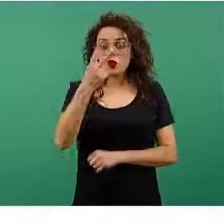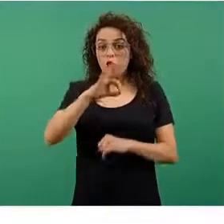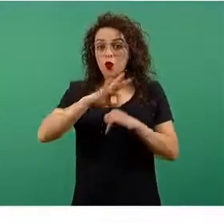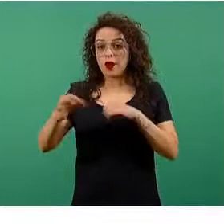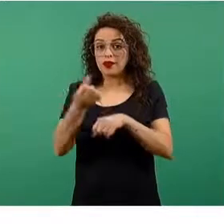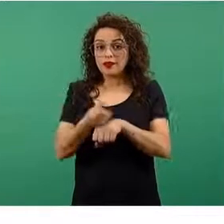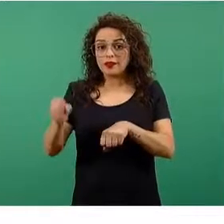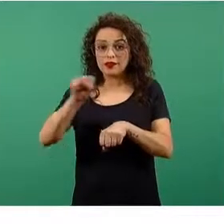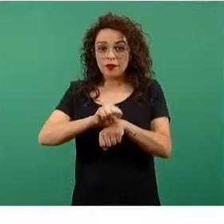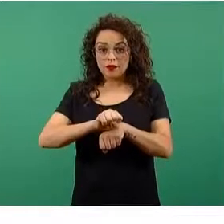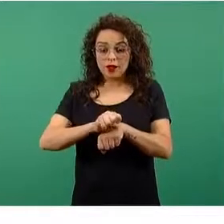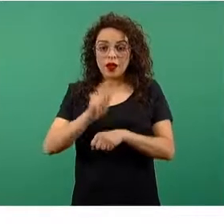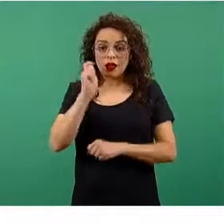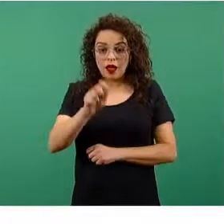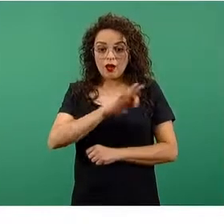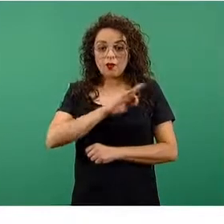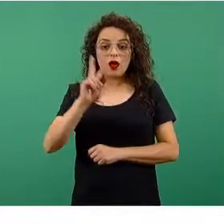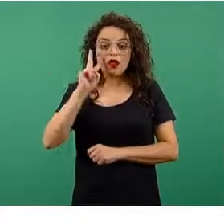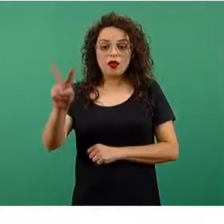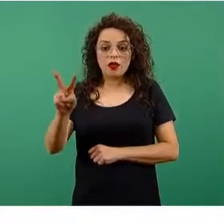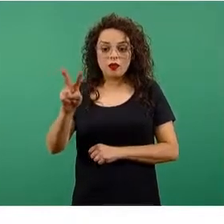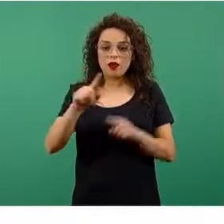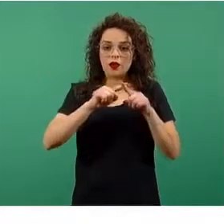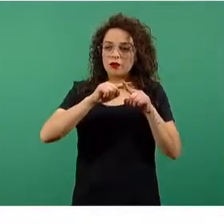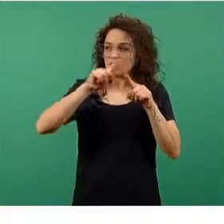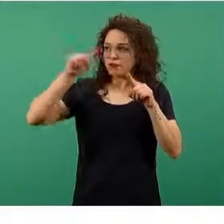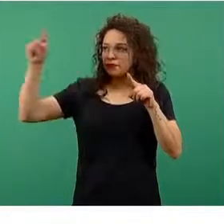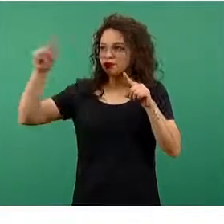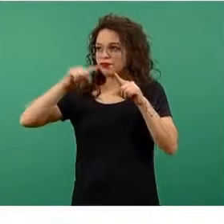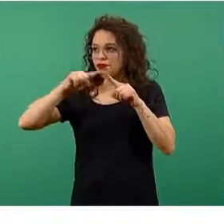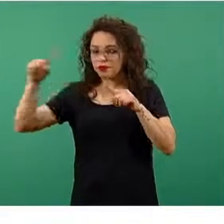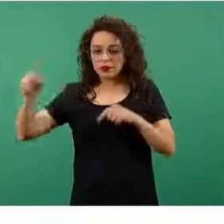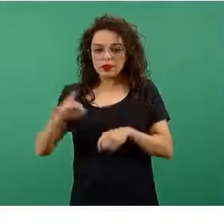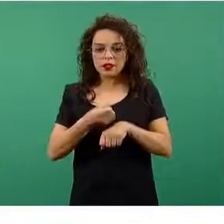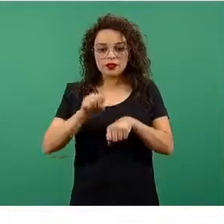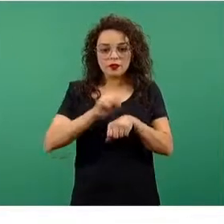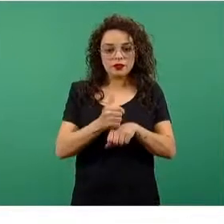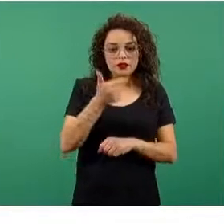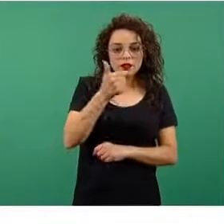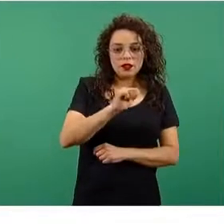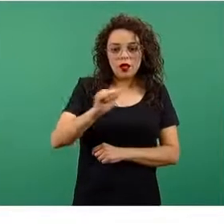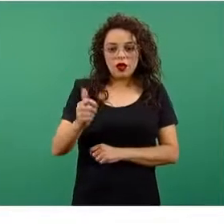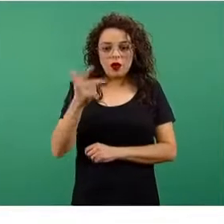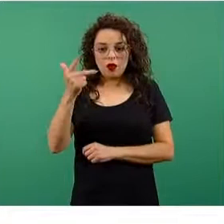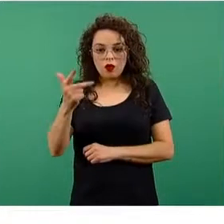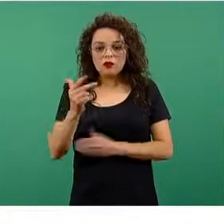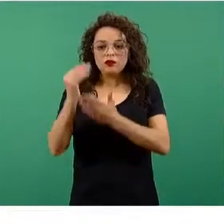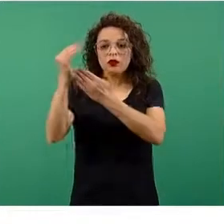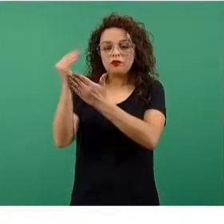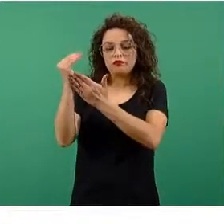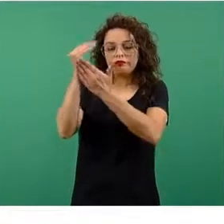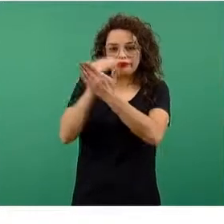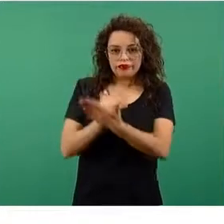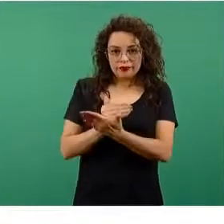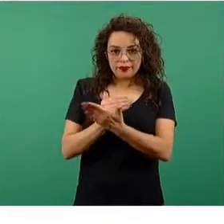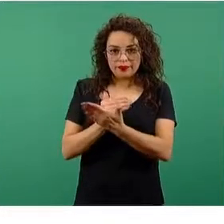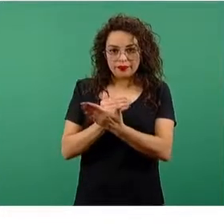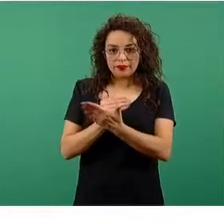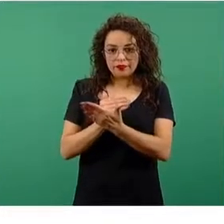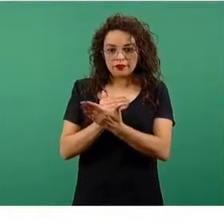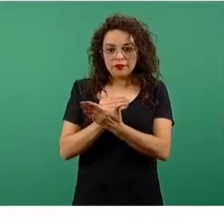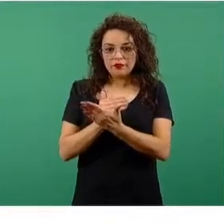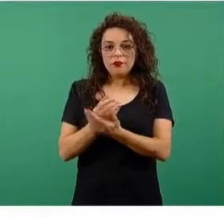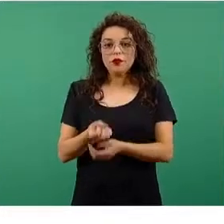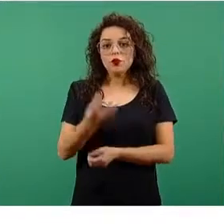semanas graficadas que tenemos aquí al frente, que es entre la 7 y la 8, es de una disminución todavía de un